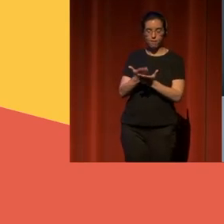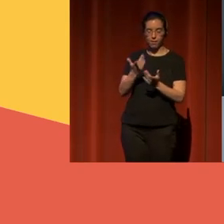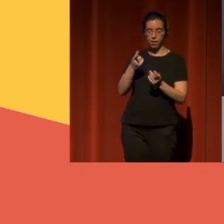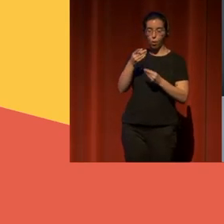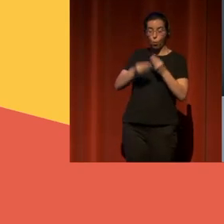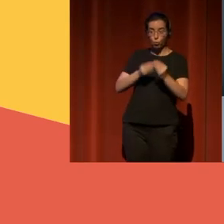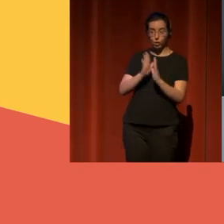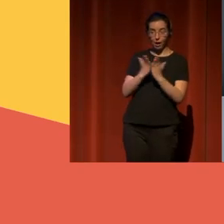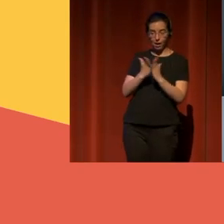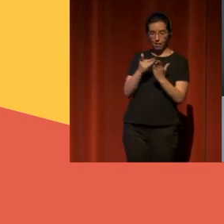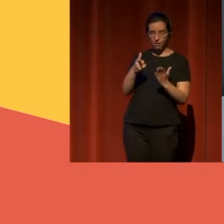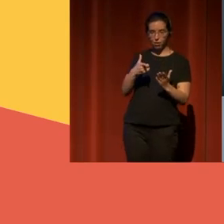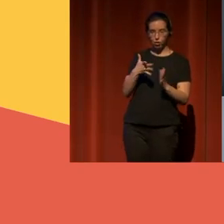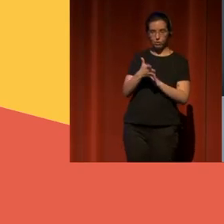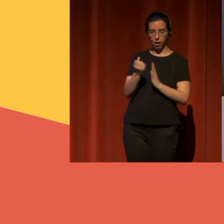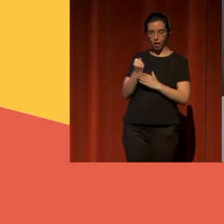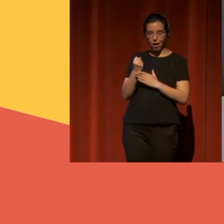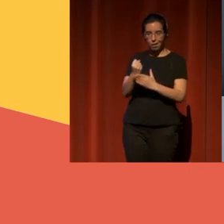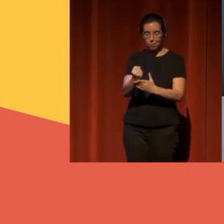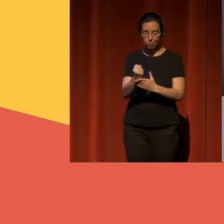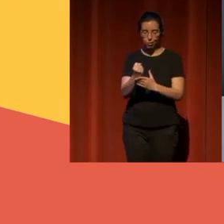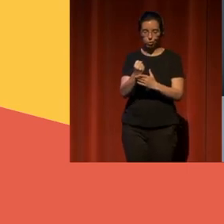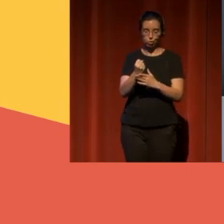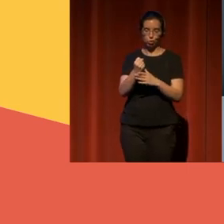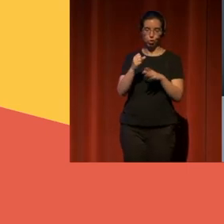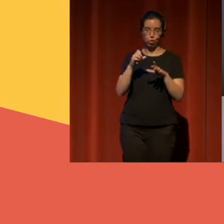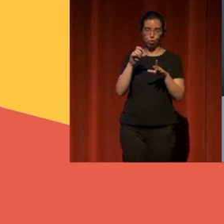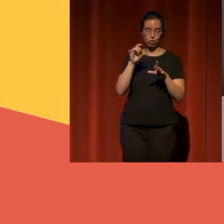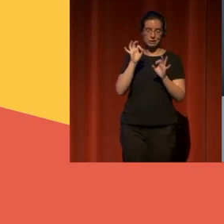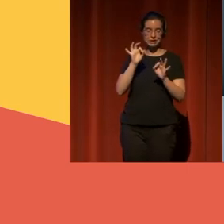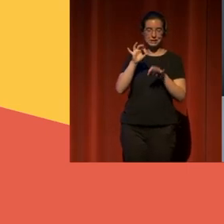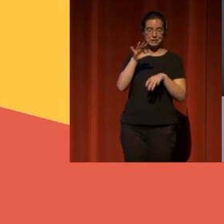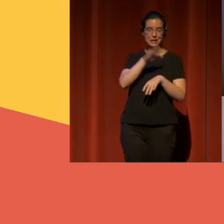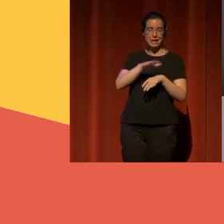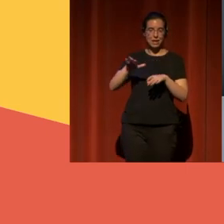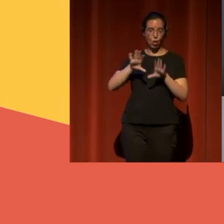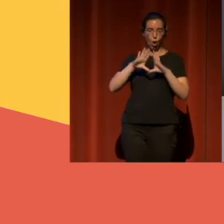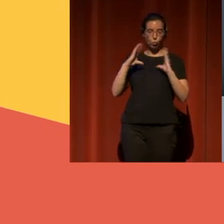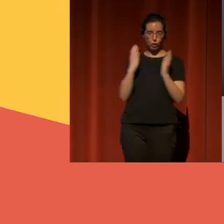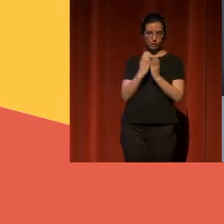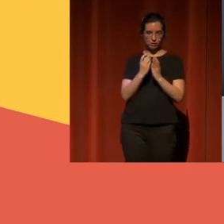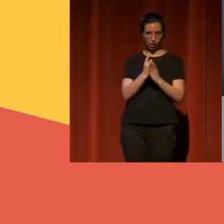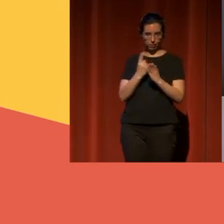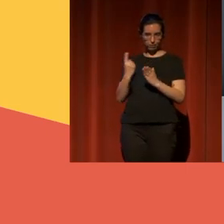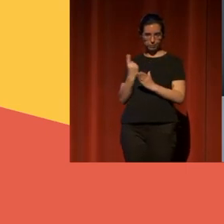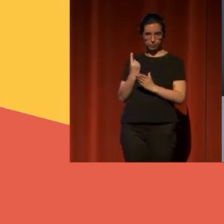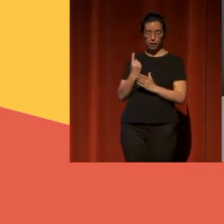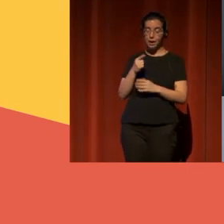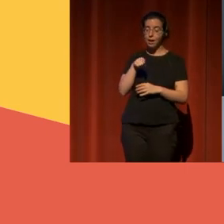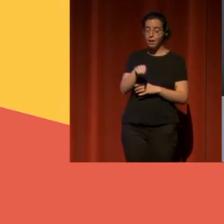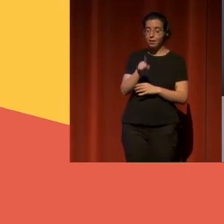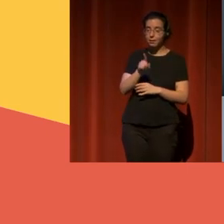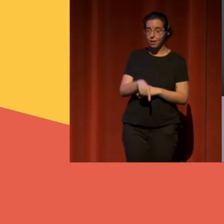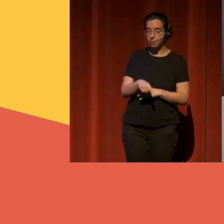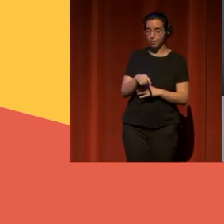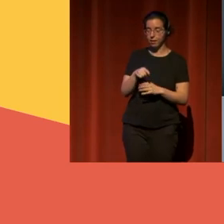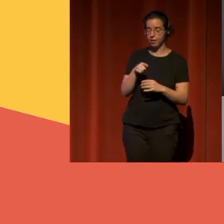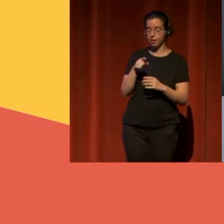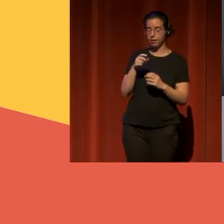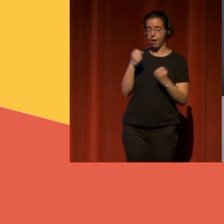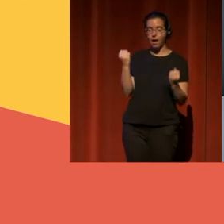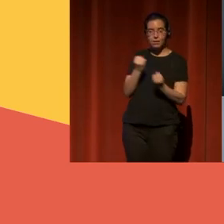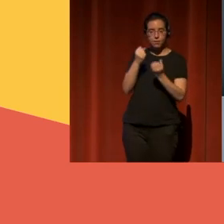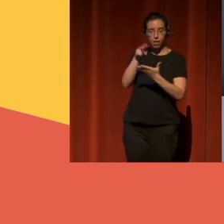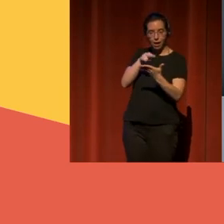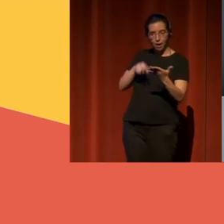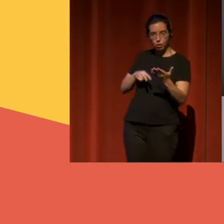un apoyo para niños con trastorno del espectro autista, por ejemplo. También en actividades lectoras en las que hay un enfoque